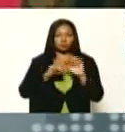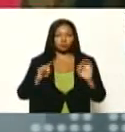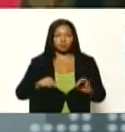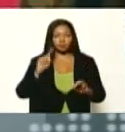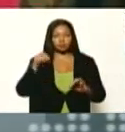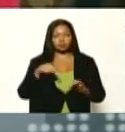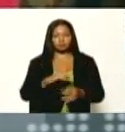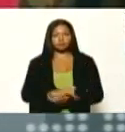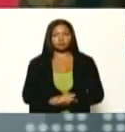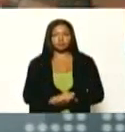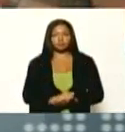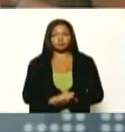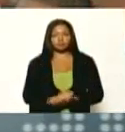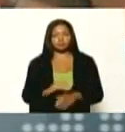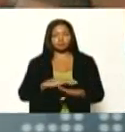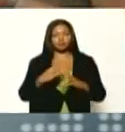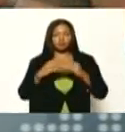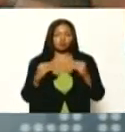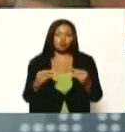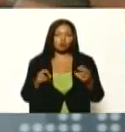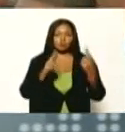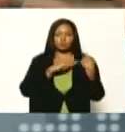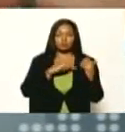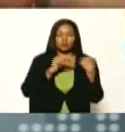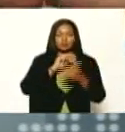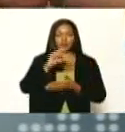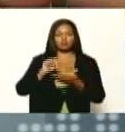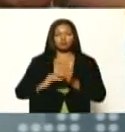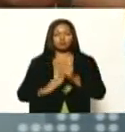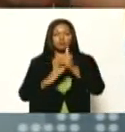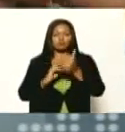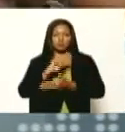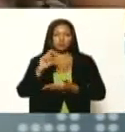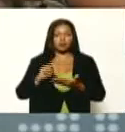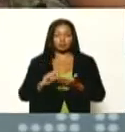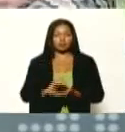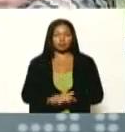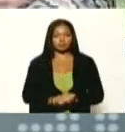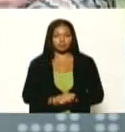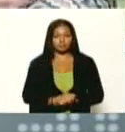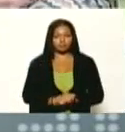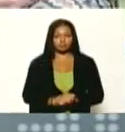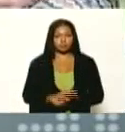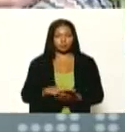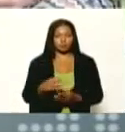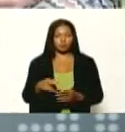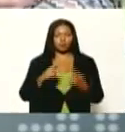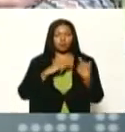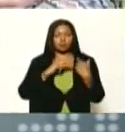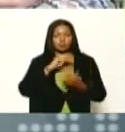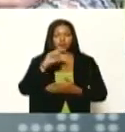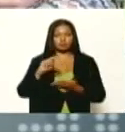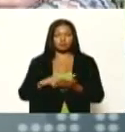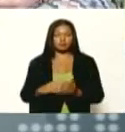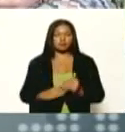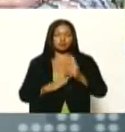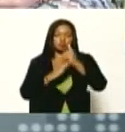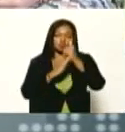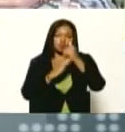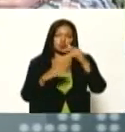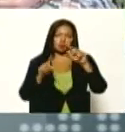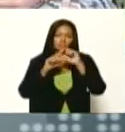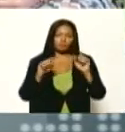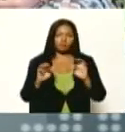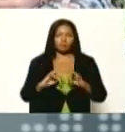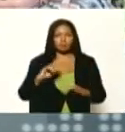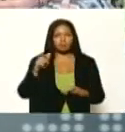parámetros. Igualmente todos los miembros de la Dirección Nacional y del Consejo Político, por ser un órgano nacional, rector, en la